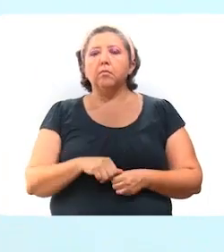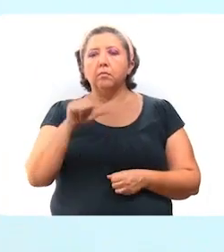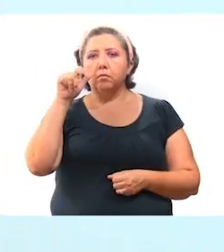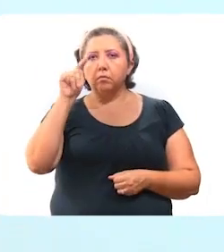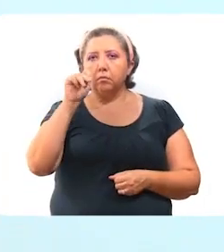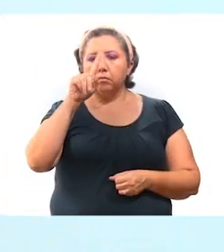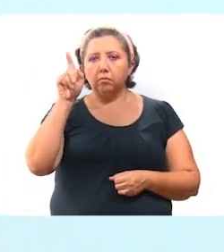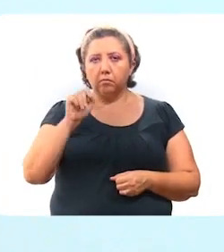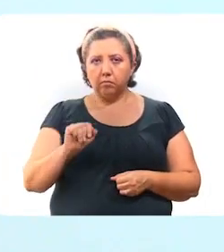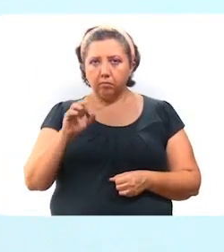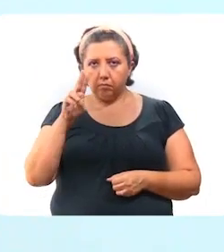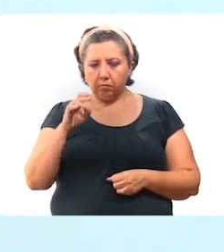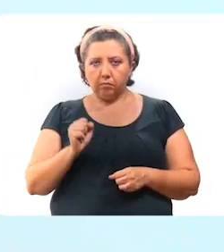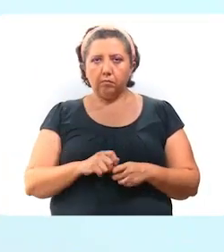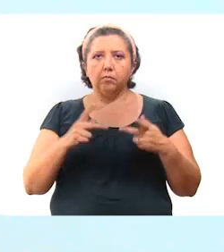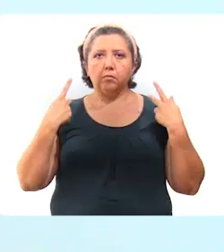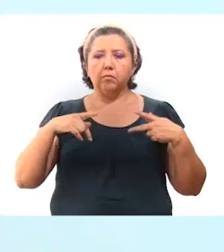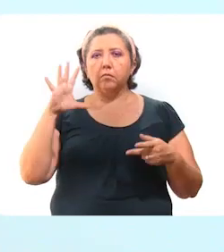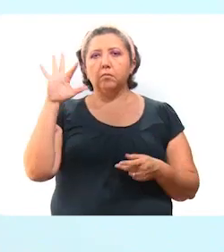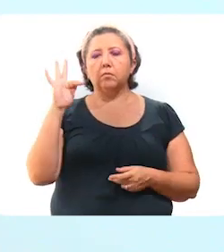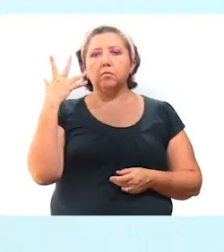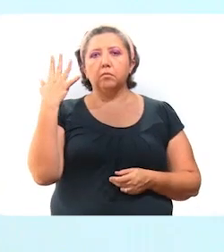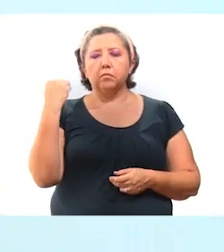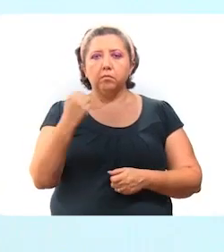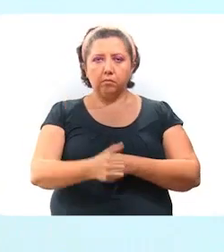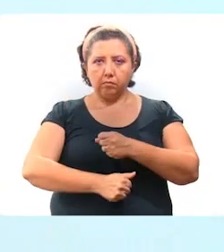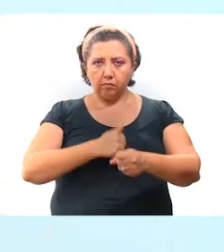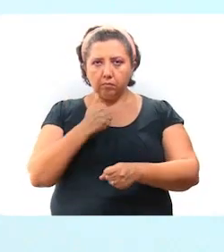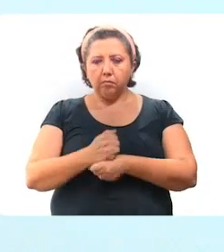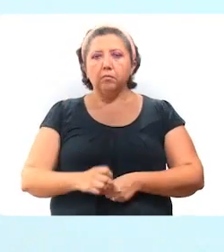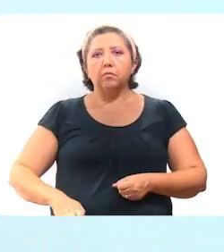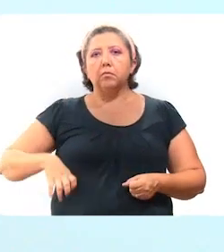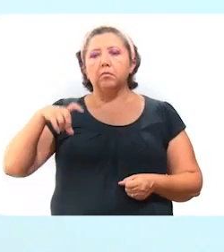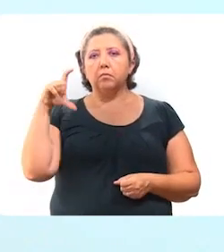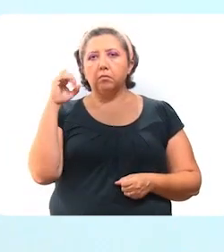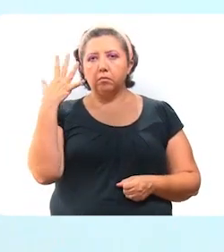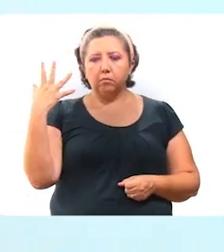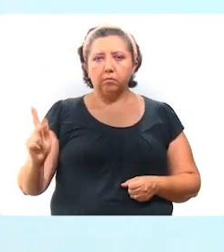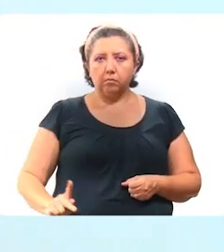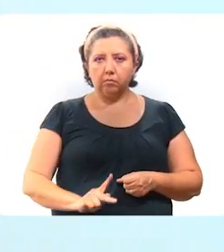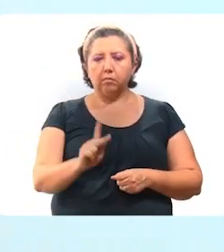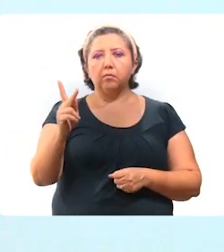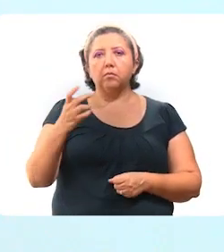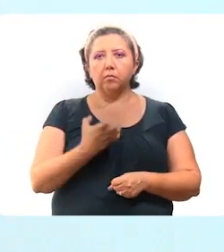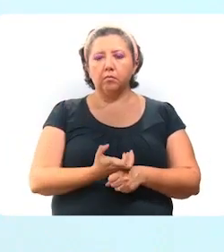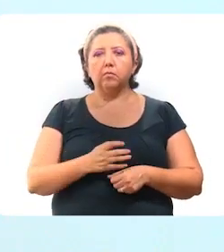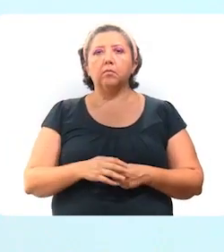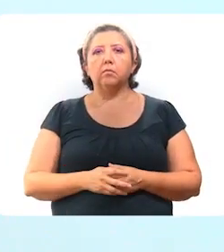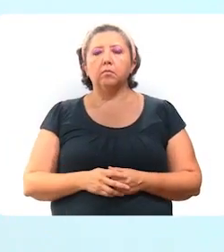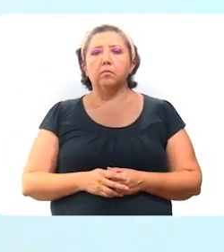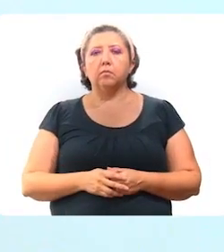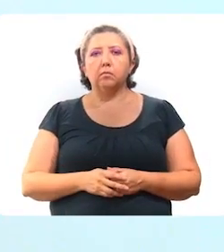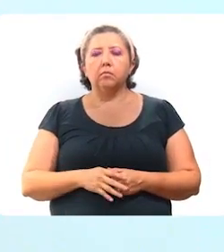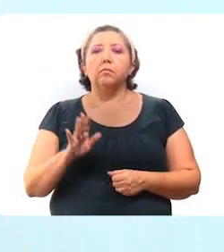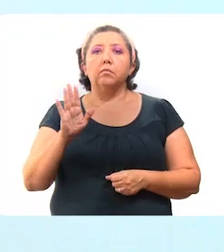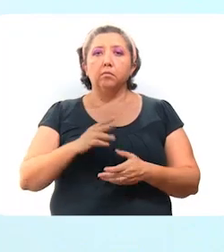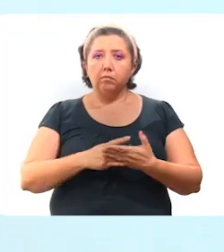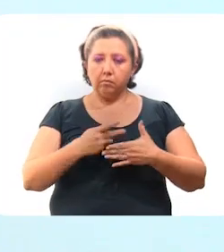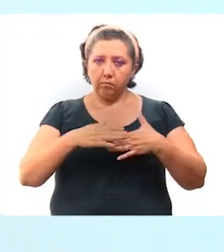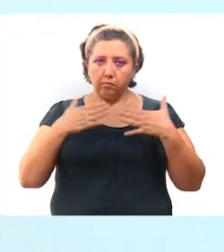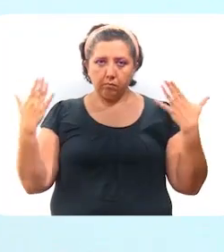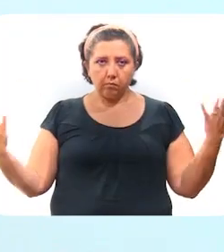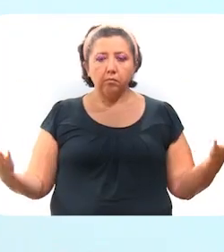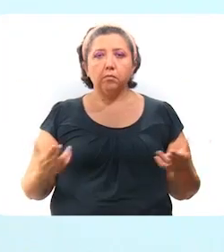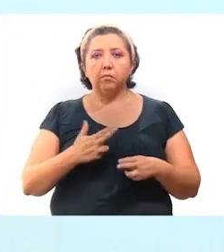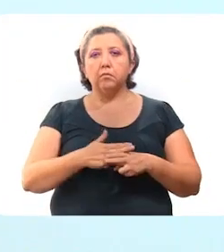farmacéutica AstraZeneca a personas de 40 a 59 años de edad de 25 municipios del interior del estado, proceso que se